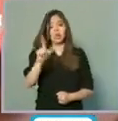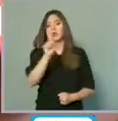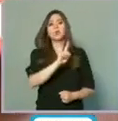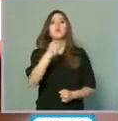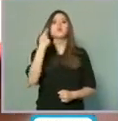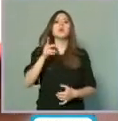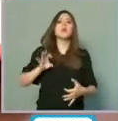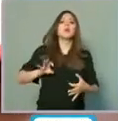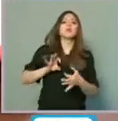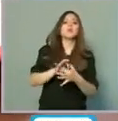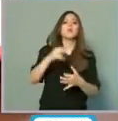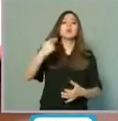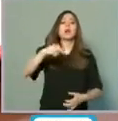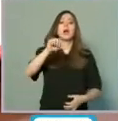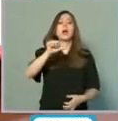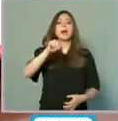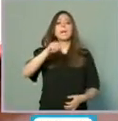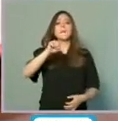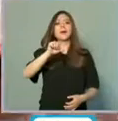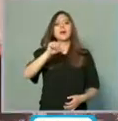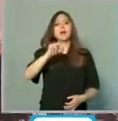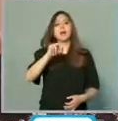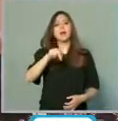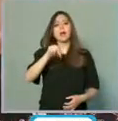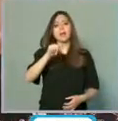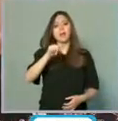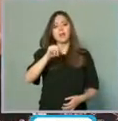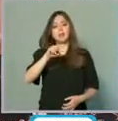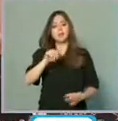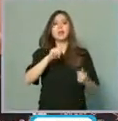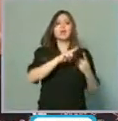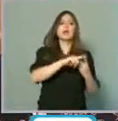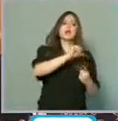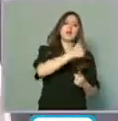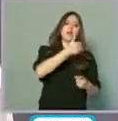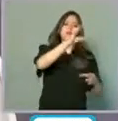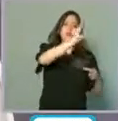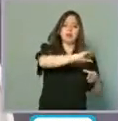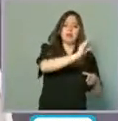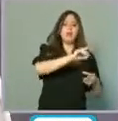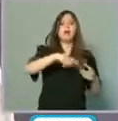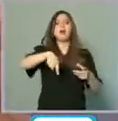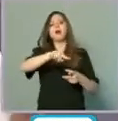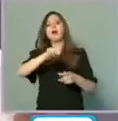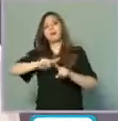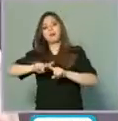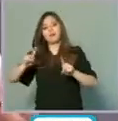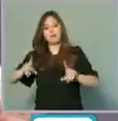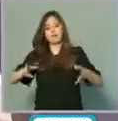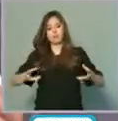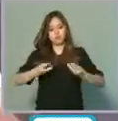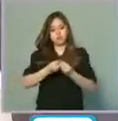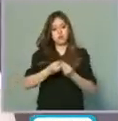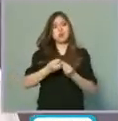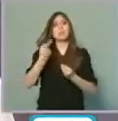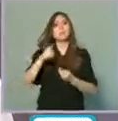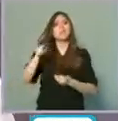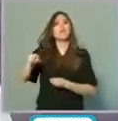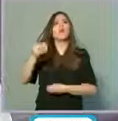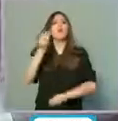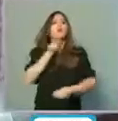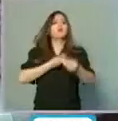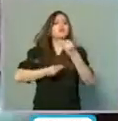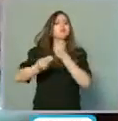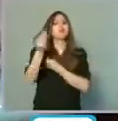familia de las amarantáceas, ¿sí? Las cereales son unas gramíneas y esto es una cosa diferente. Sin embargo, lo podemos comer como tal,